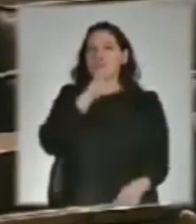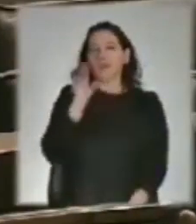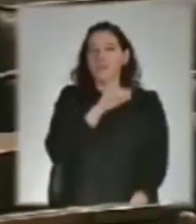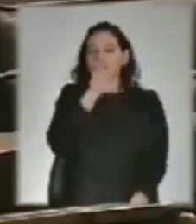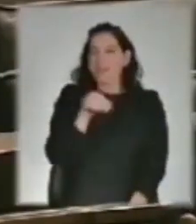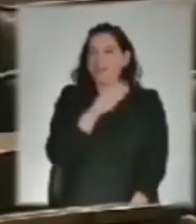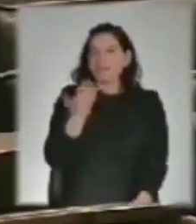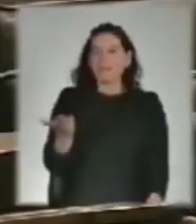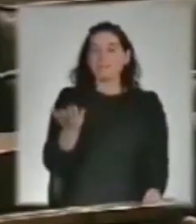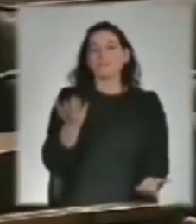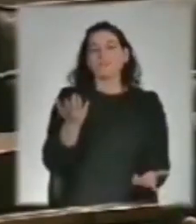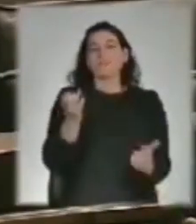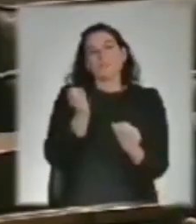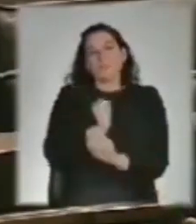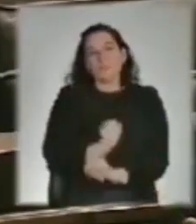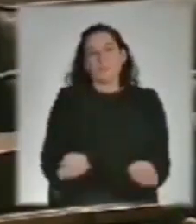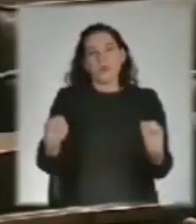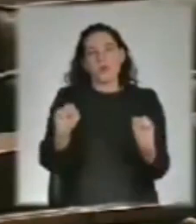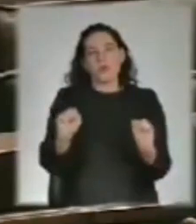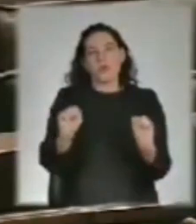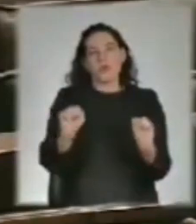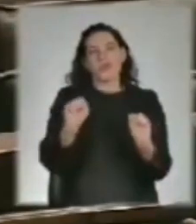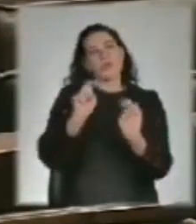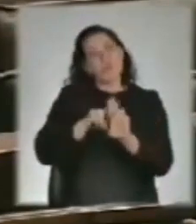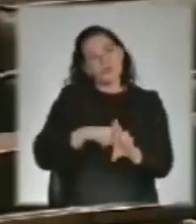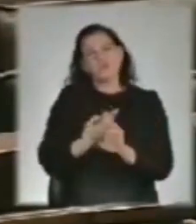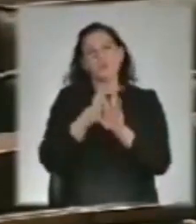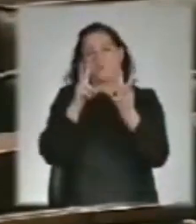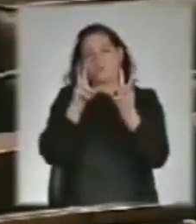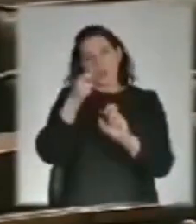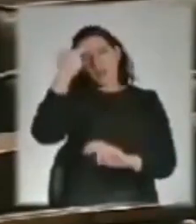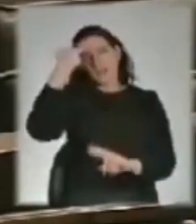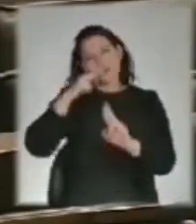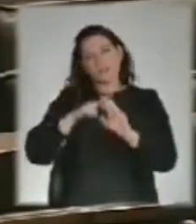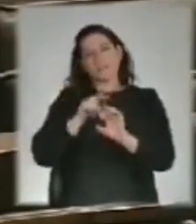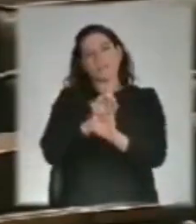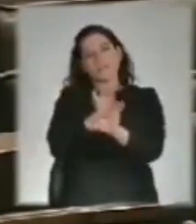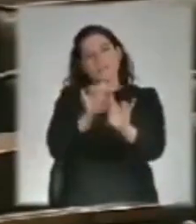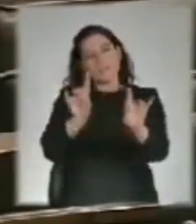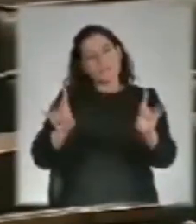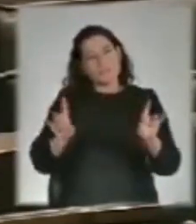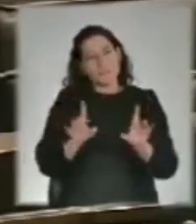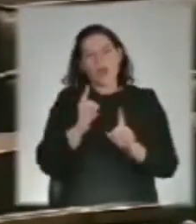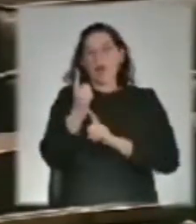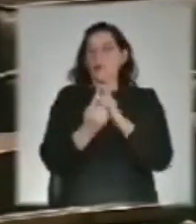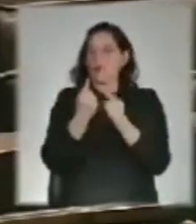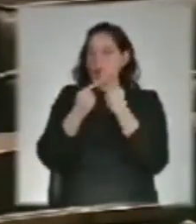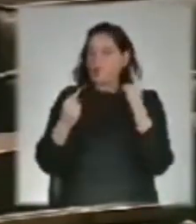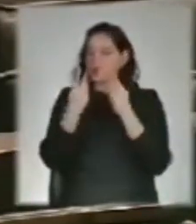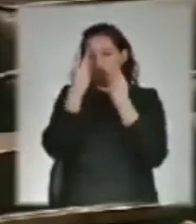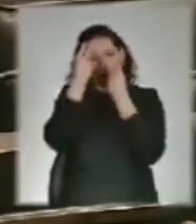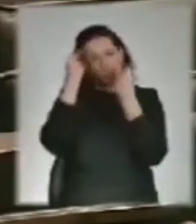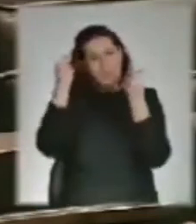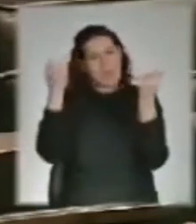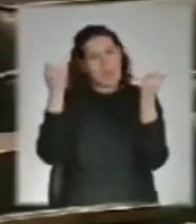es posiblemente otro coletazo de esta pandemia que ha removido cosas que estaban olvidadas